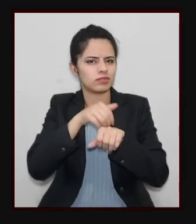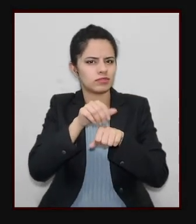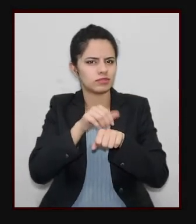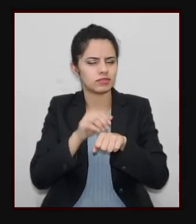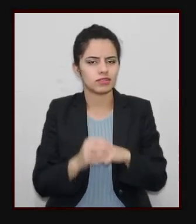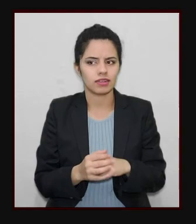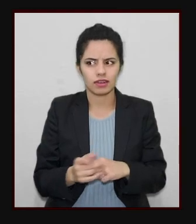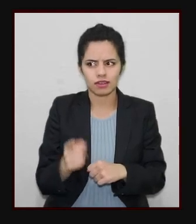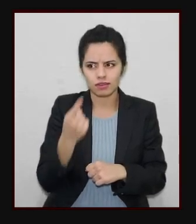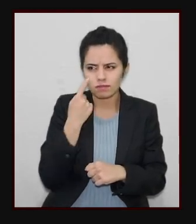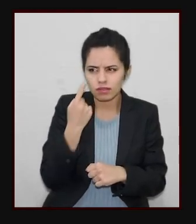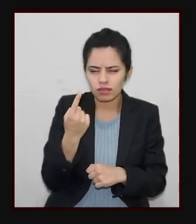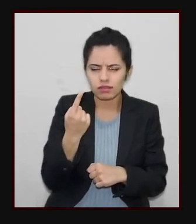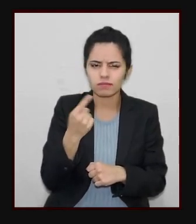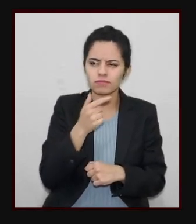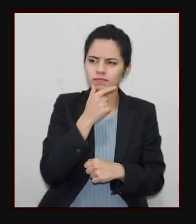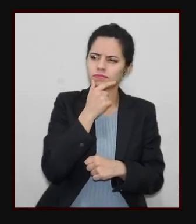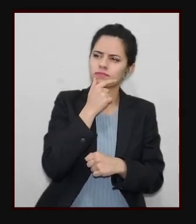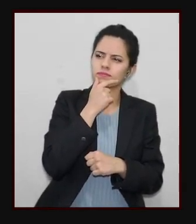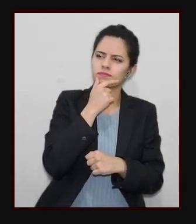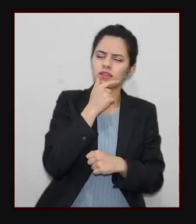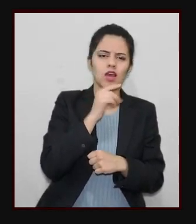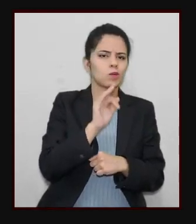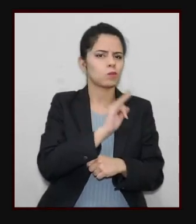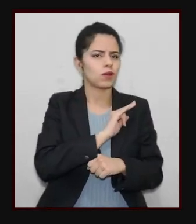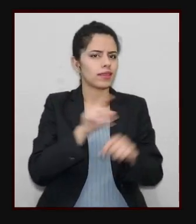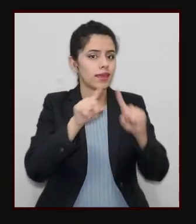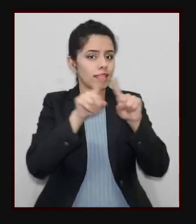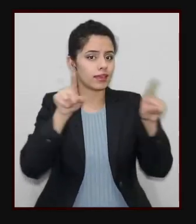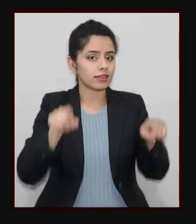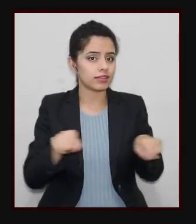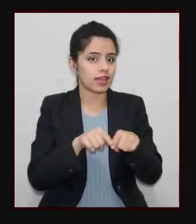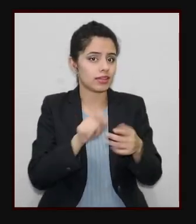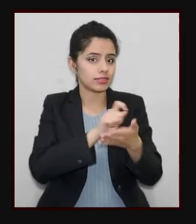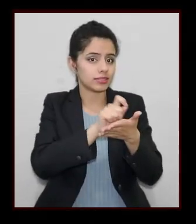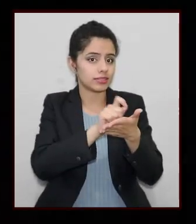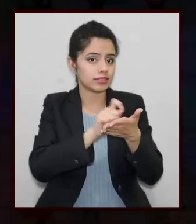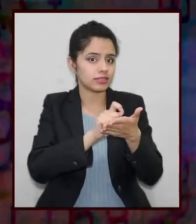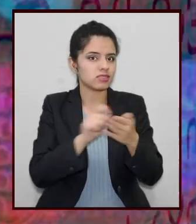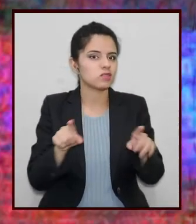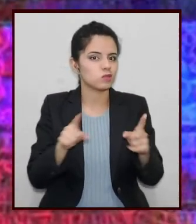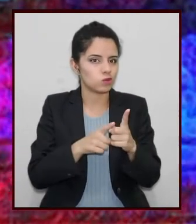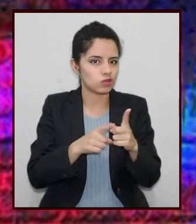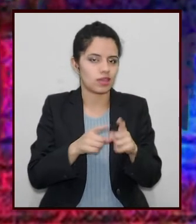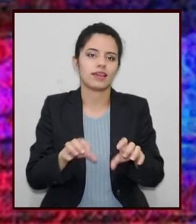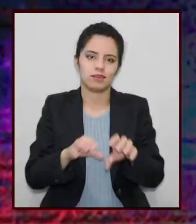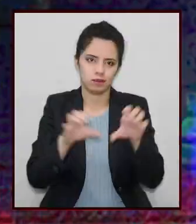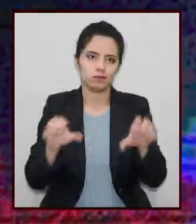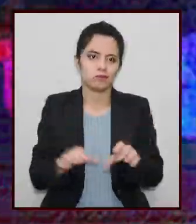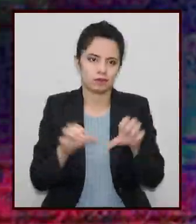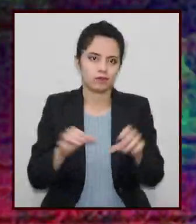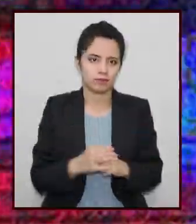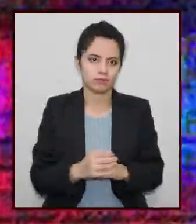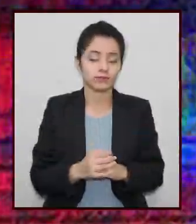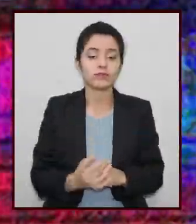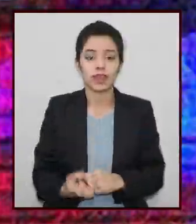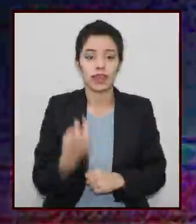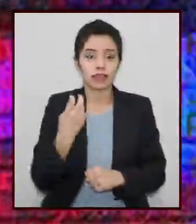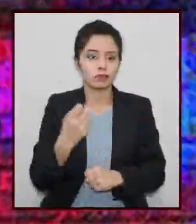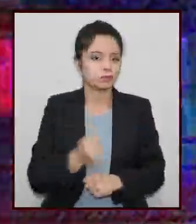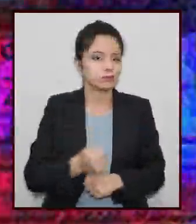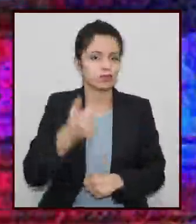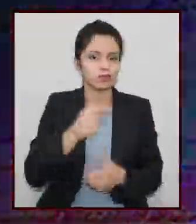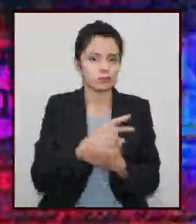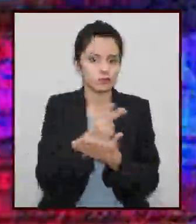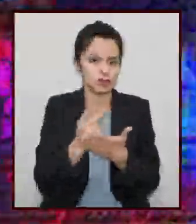pizarra. Entonces ideó el concepto de pizarrón y gis electrónico. Así fue como VisiCalc fue el primer programa al que